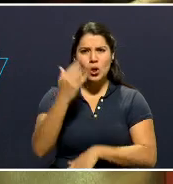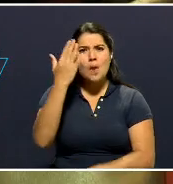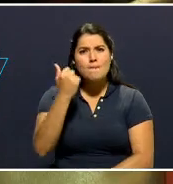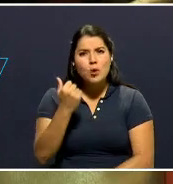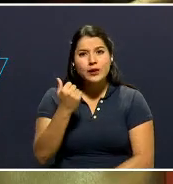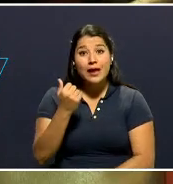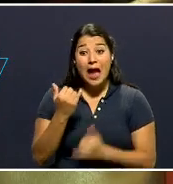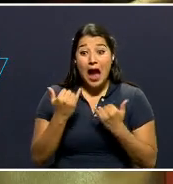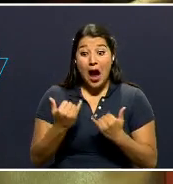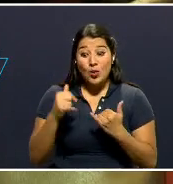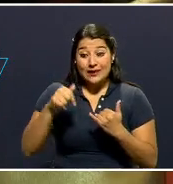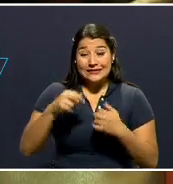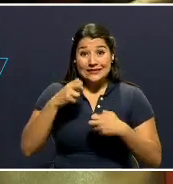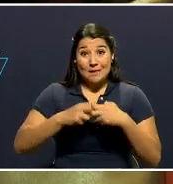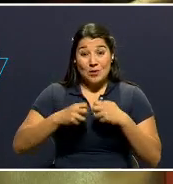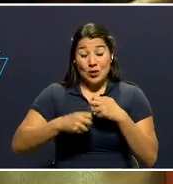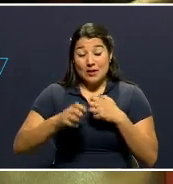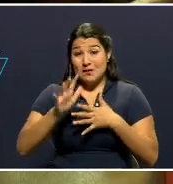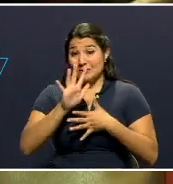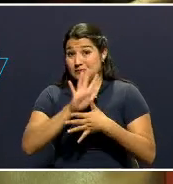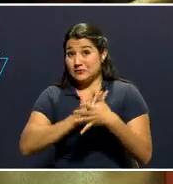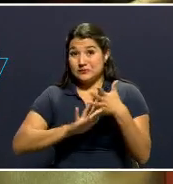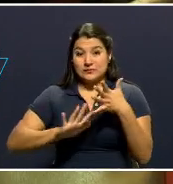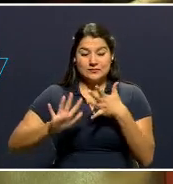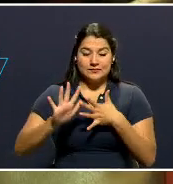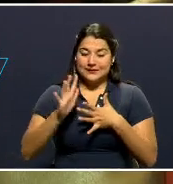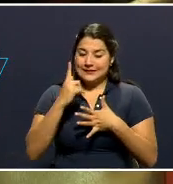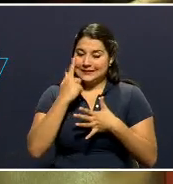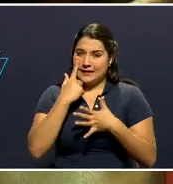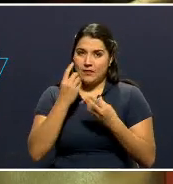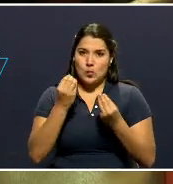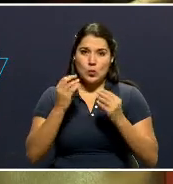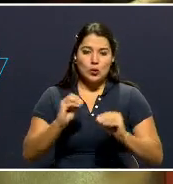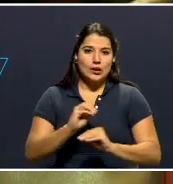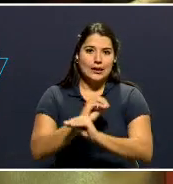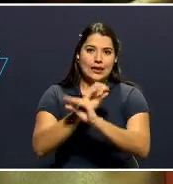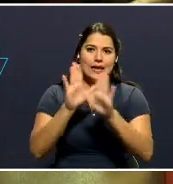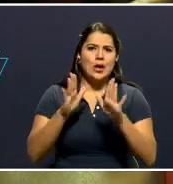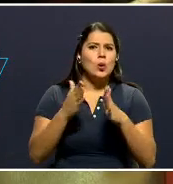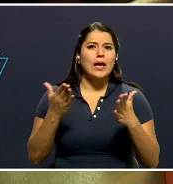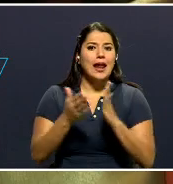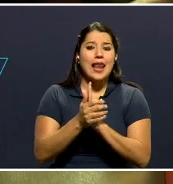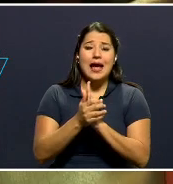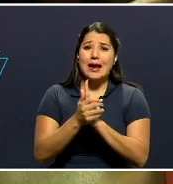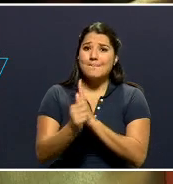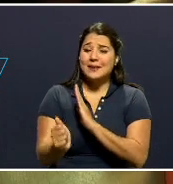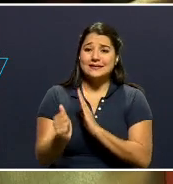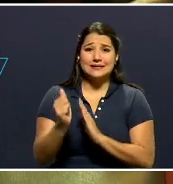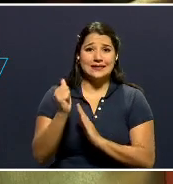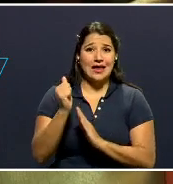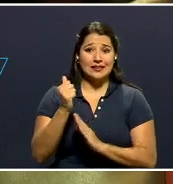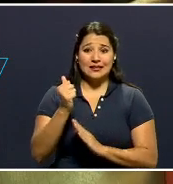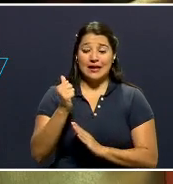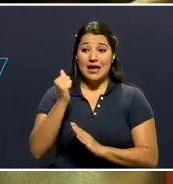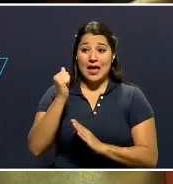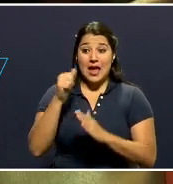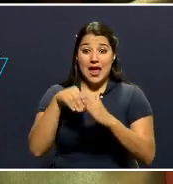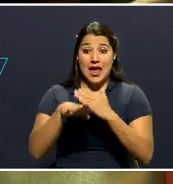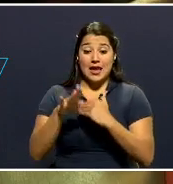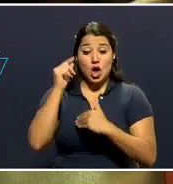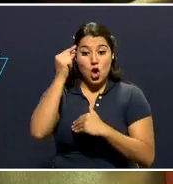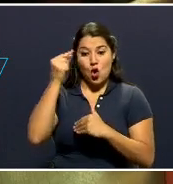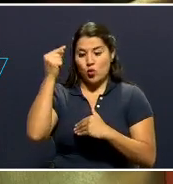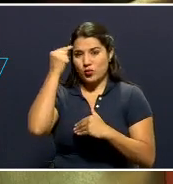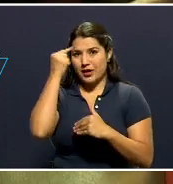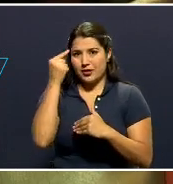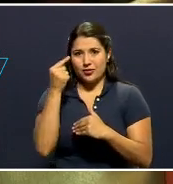esta crisis reciente fue muy evidente que la capacidad de gobierno se vio muy disminuida a la hora